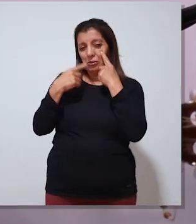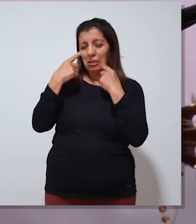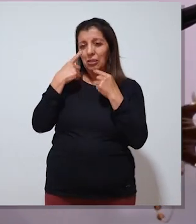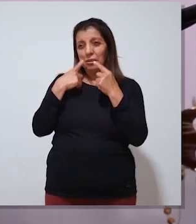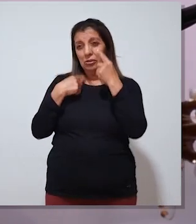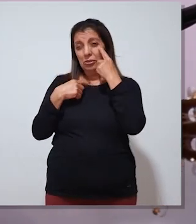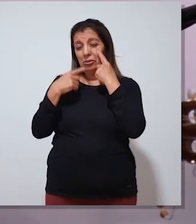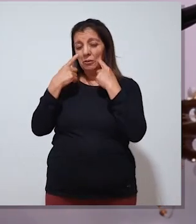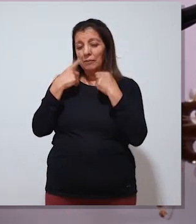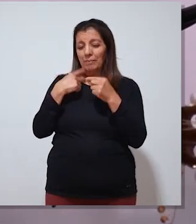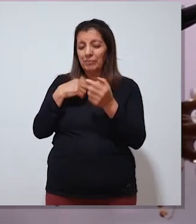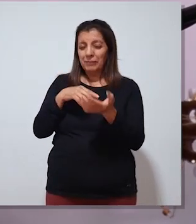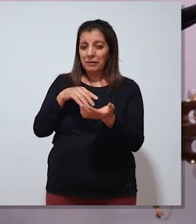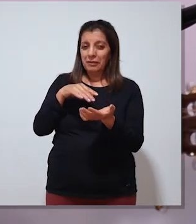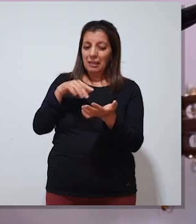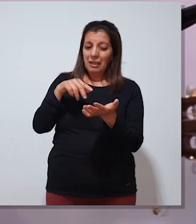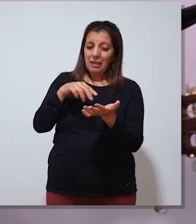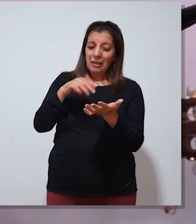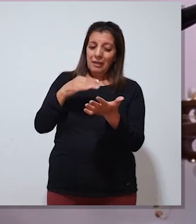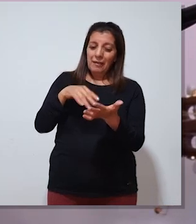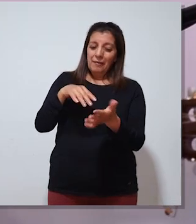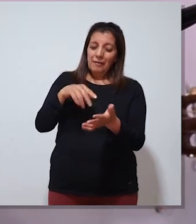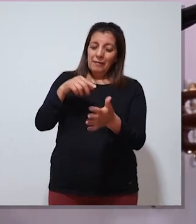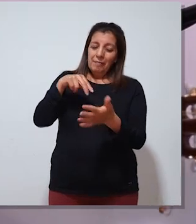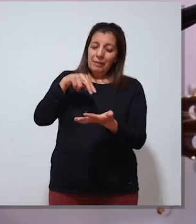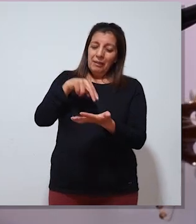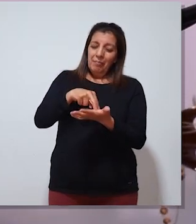a los pies de una cruz.